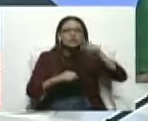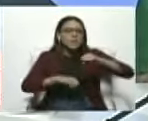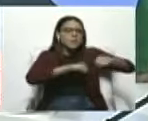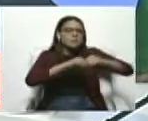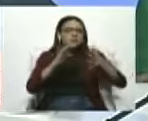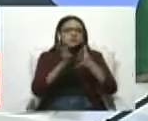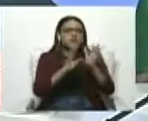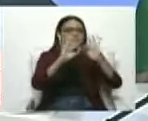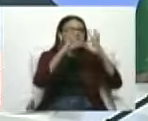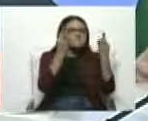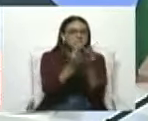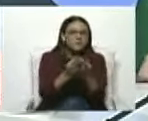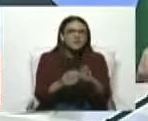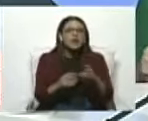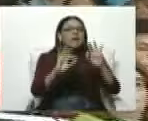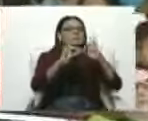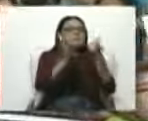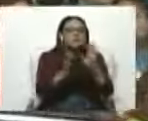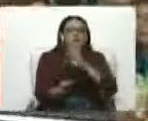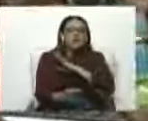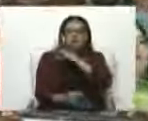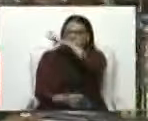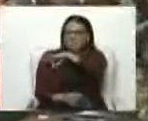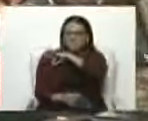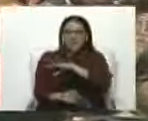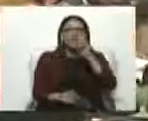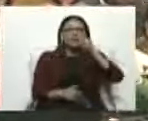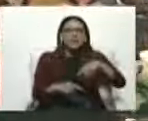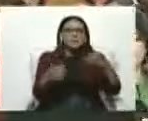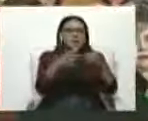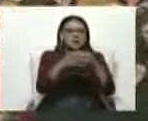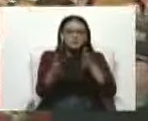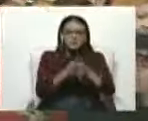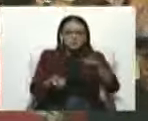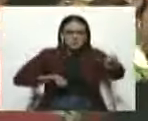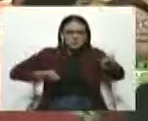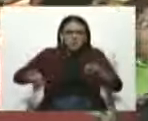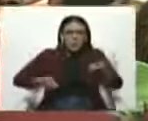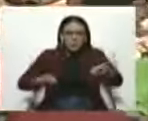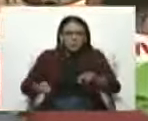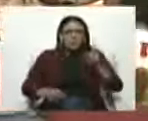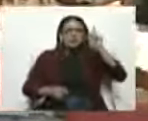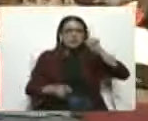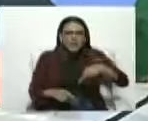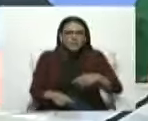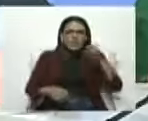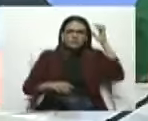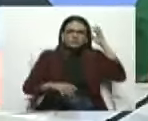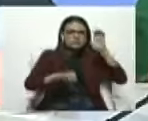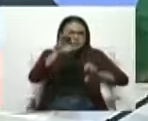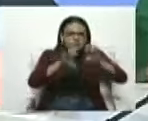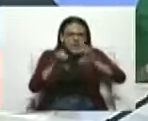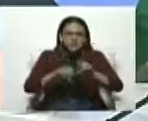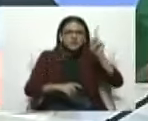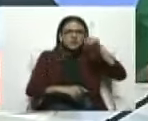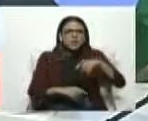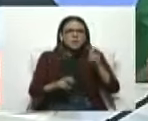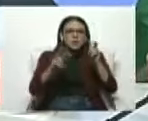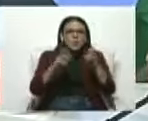familia, hogares de la patria, transporte multimodal, emprendedores, intelectuales, científicos, innovadores,